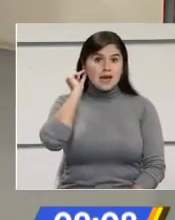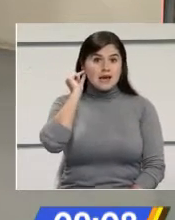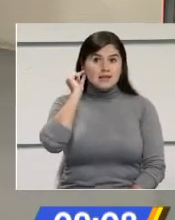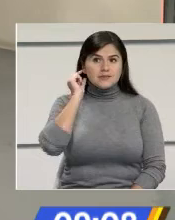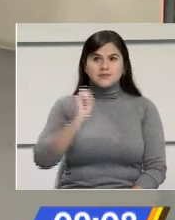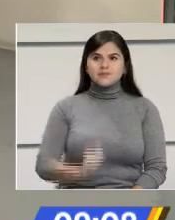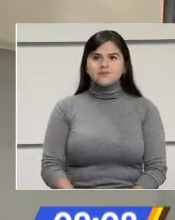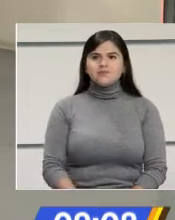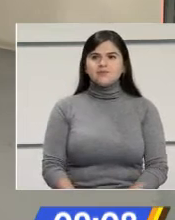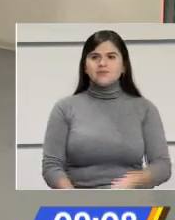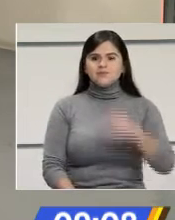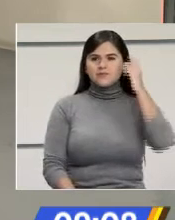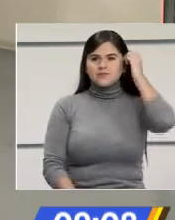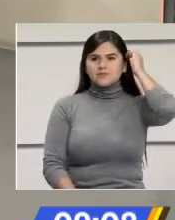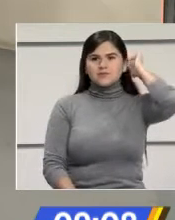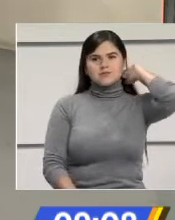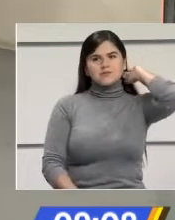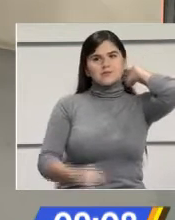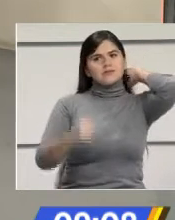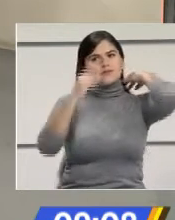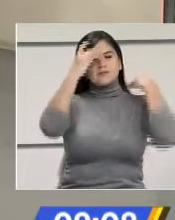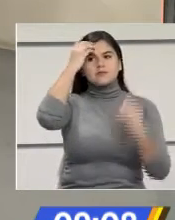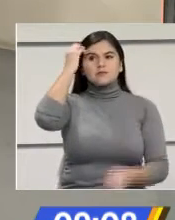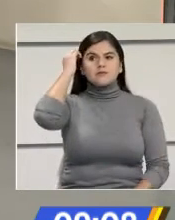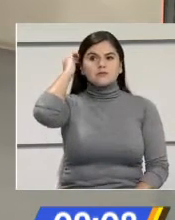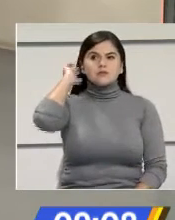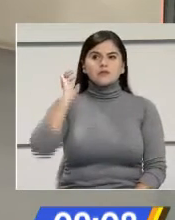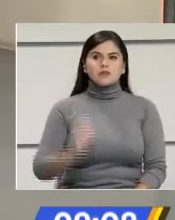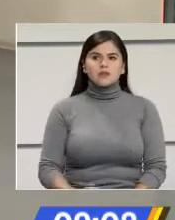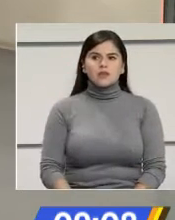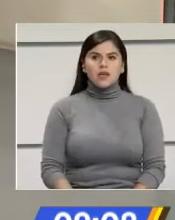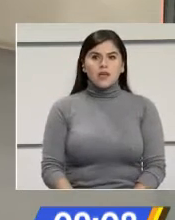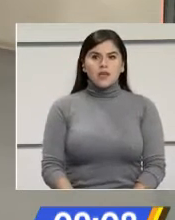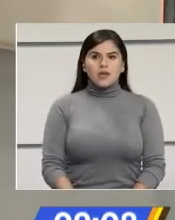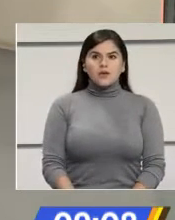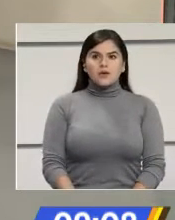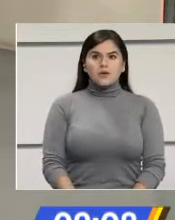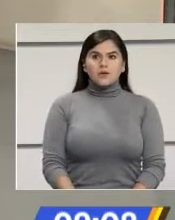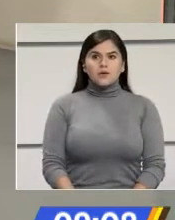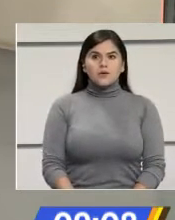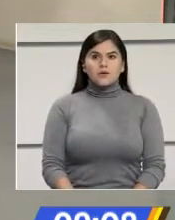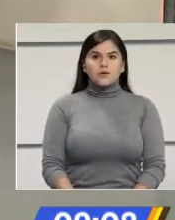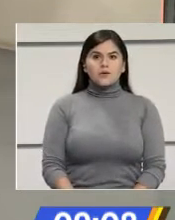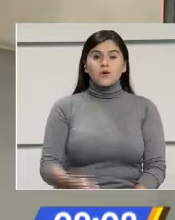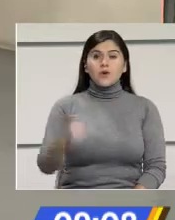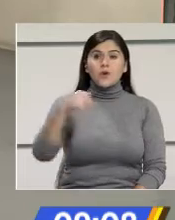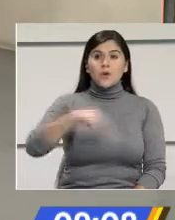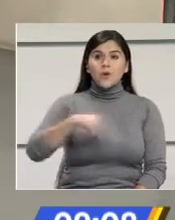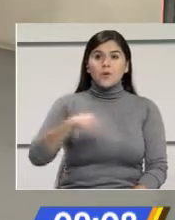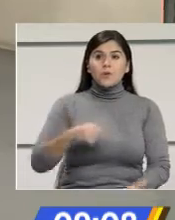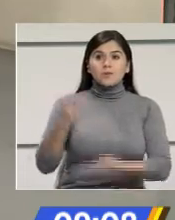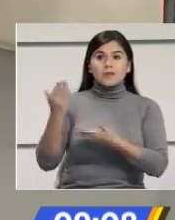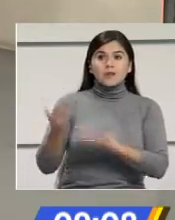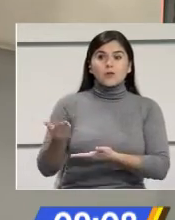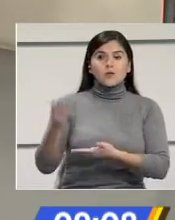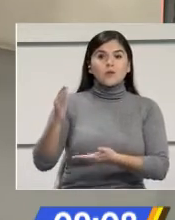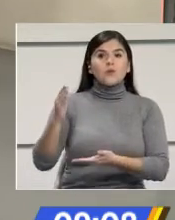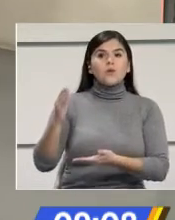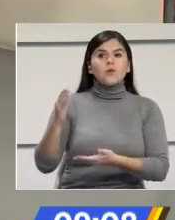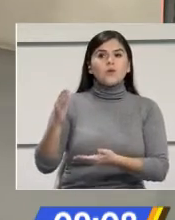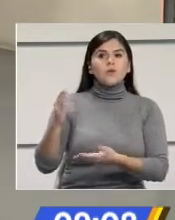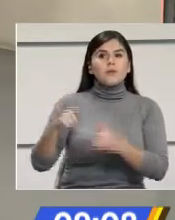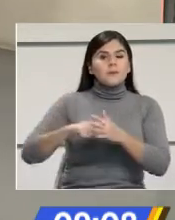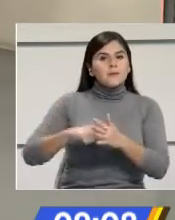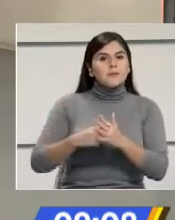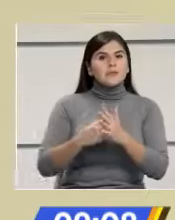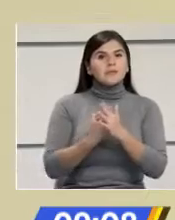compañera Ari, si la tenemos lista, si no, vamos a dar un esbozo. Sí. Un esbozo de lo que vamos a tener hoy. Ok, hoy vamos